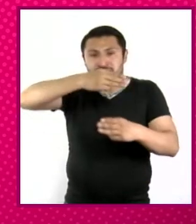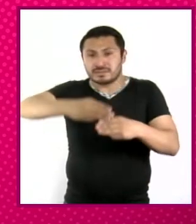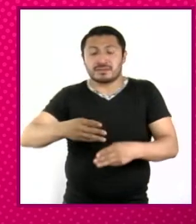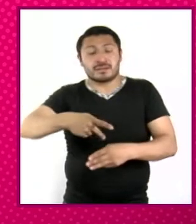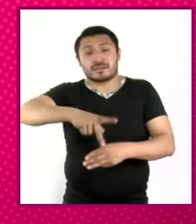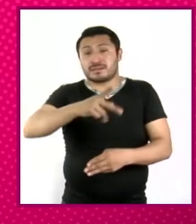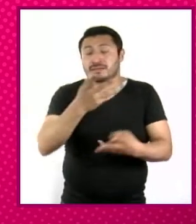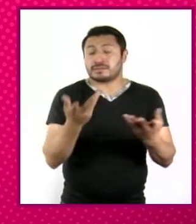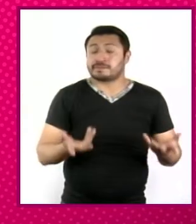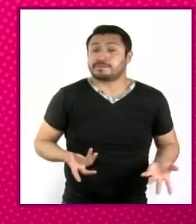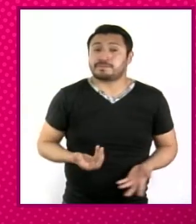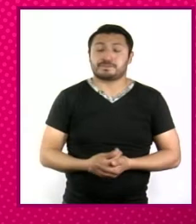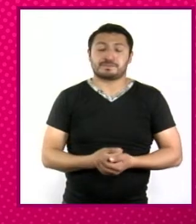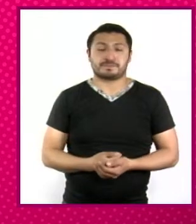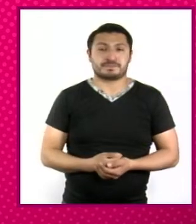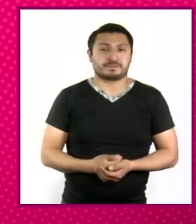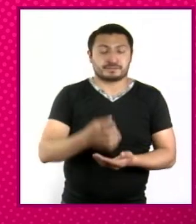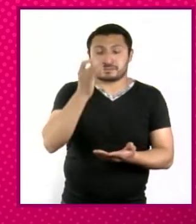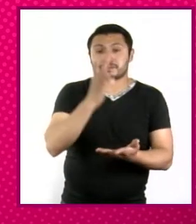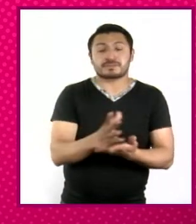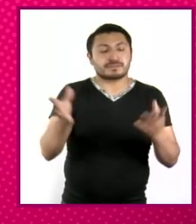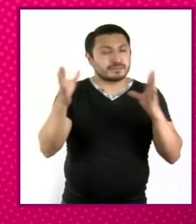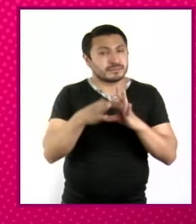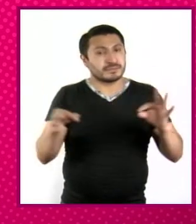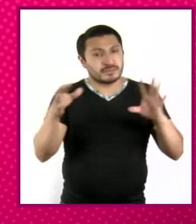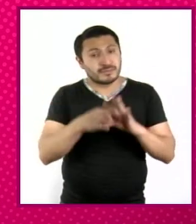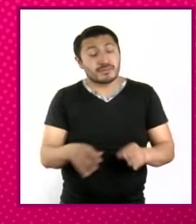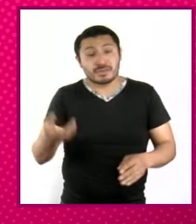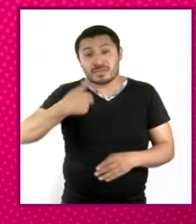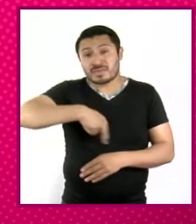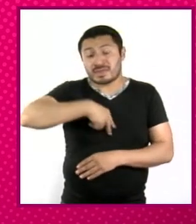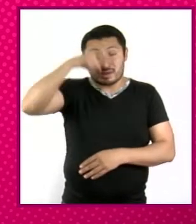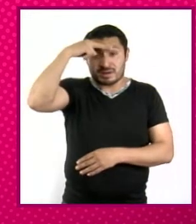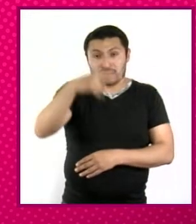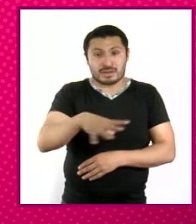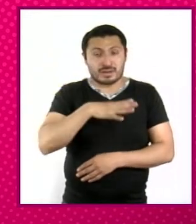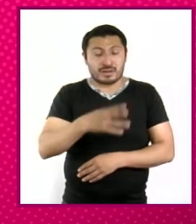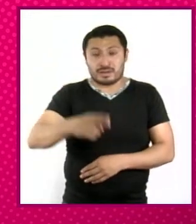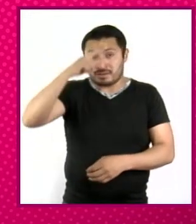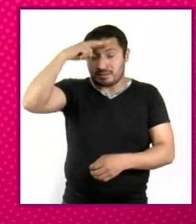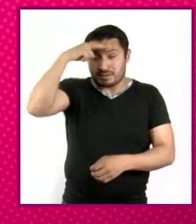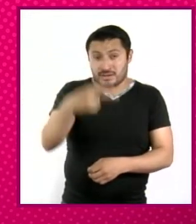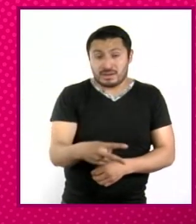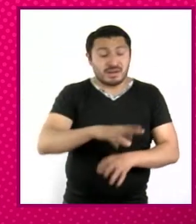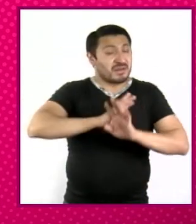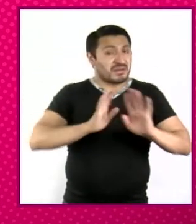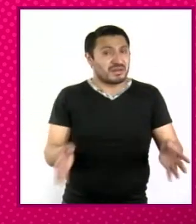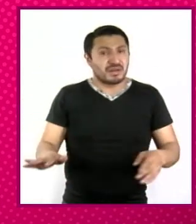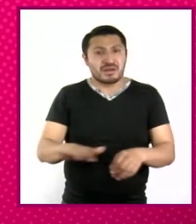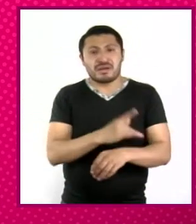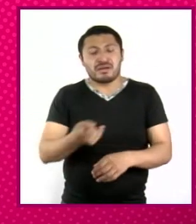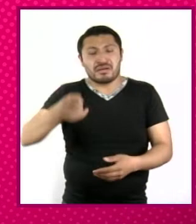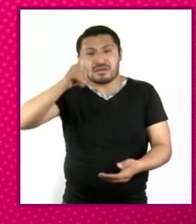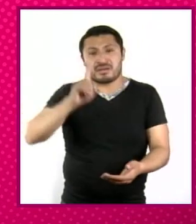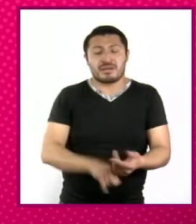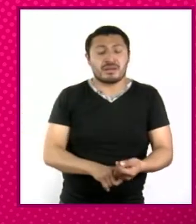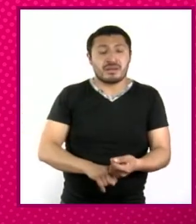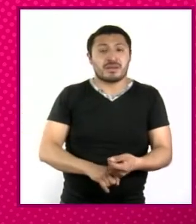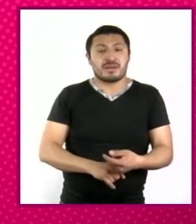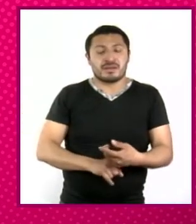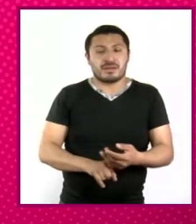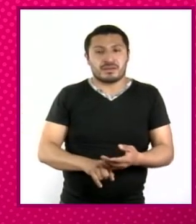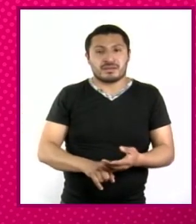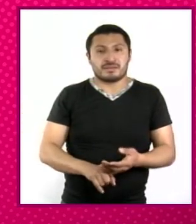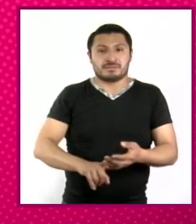pero a fin de cuentas nos explicábamos que nosotros los mexicanos éramos mexicanos porque veníamos de un ente